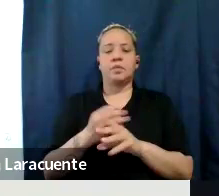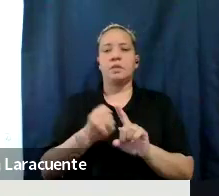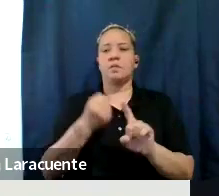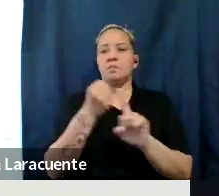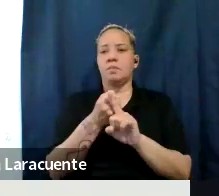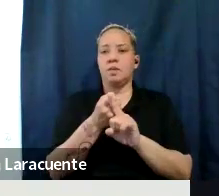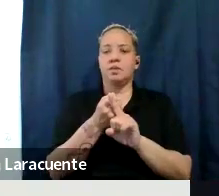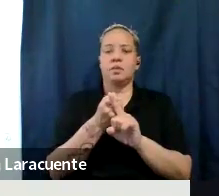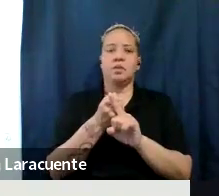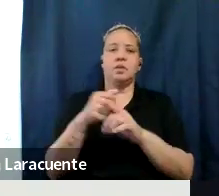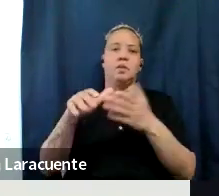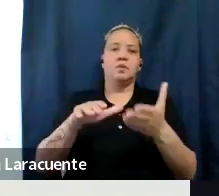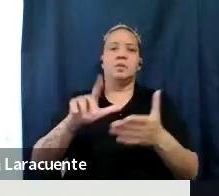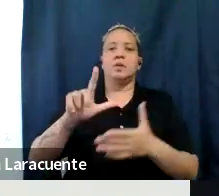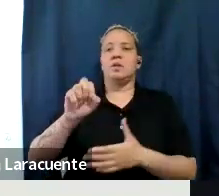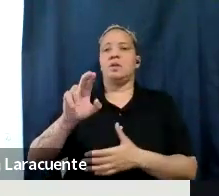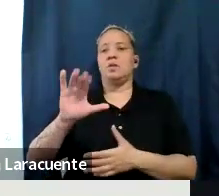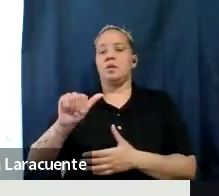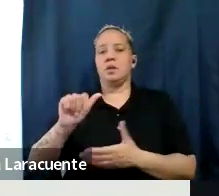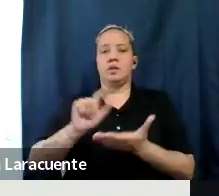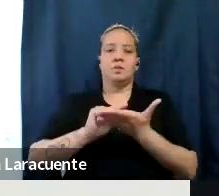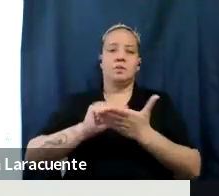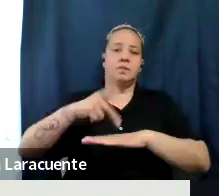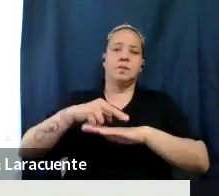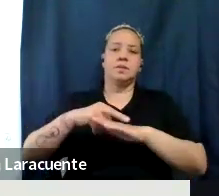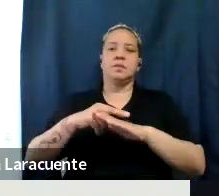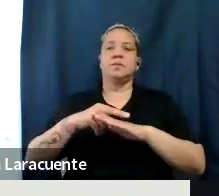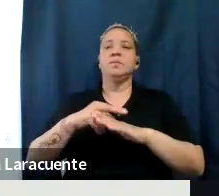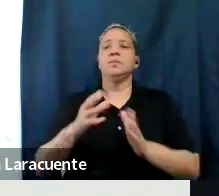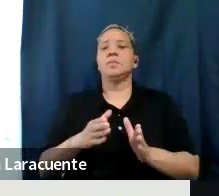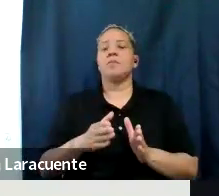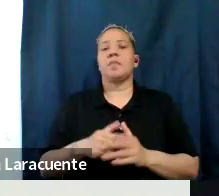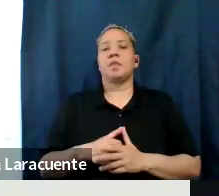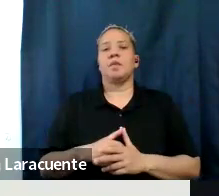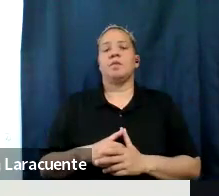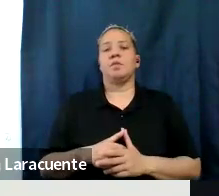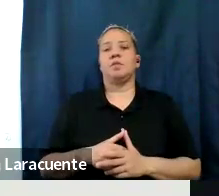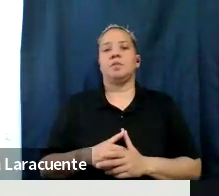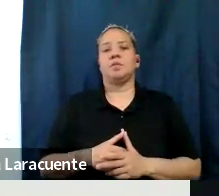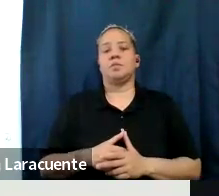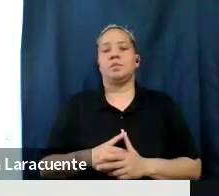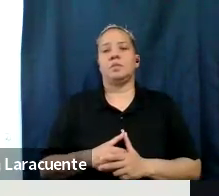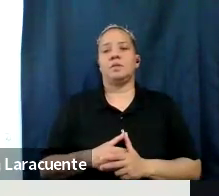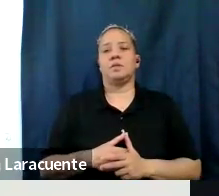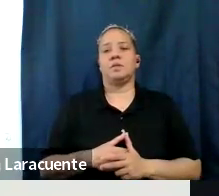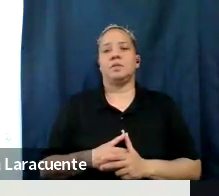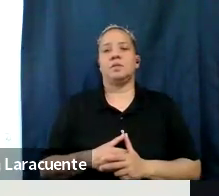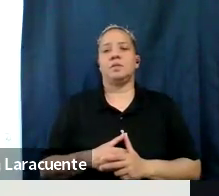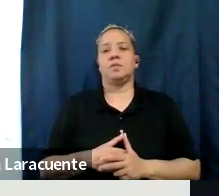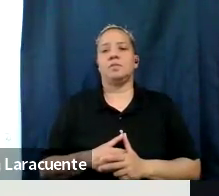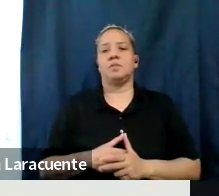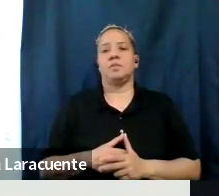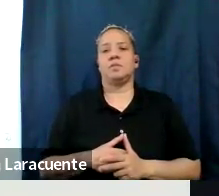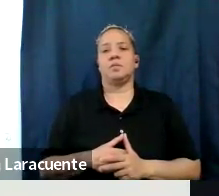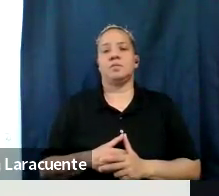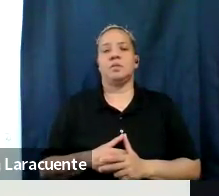tuvo el asesinato de Lorca en la prensa puertorriqueña, justamente será en el diario El Mundo donde se notifique